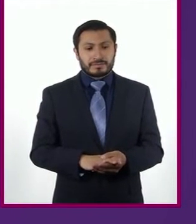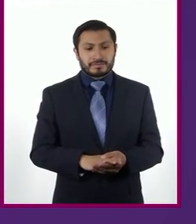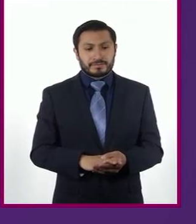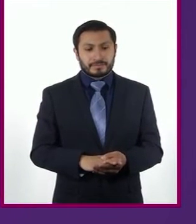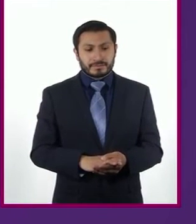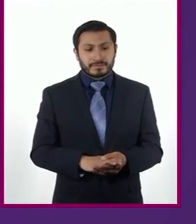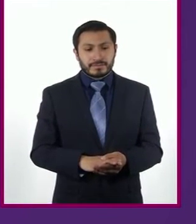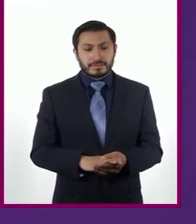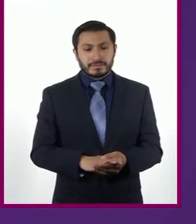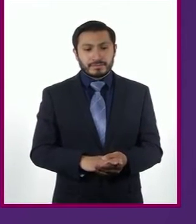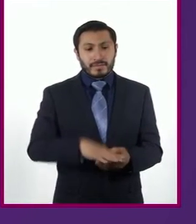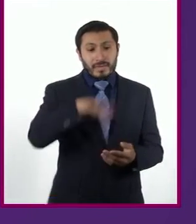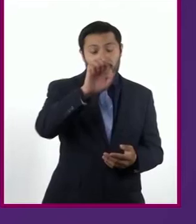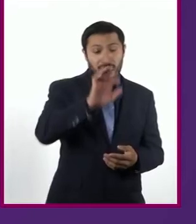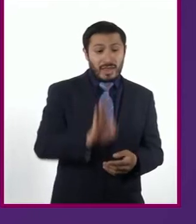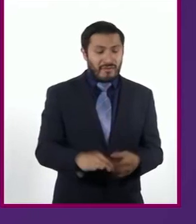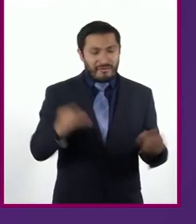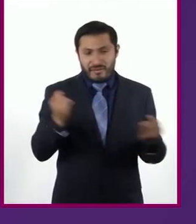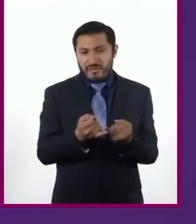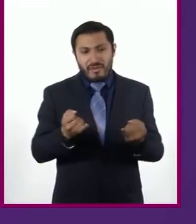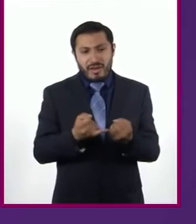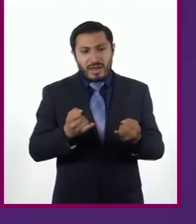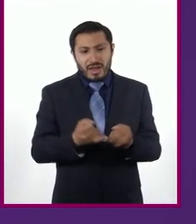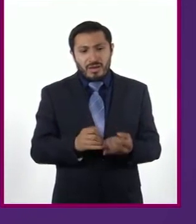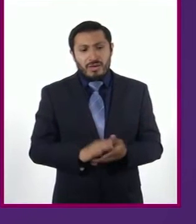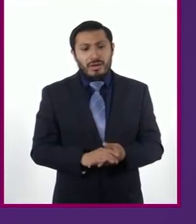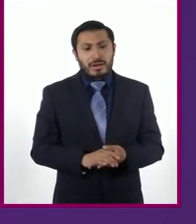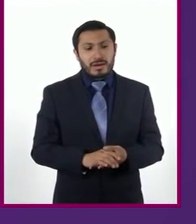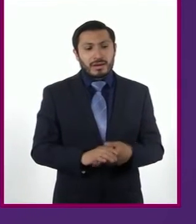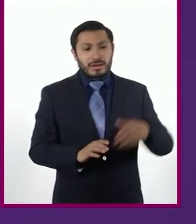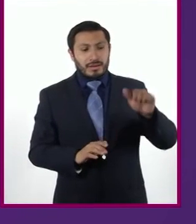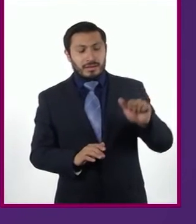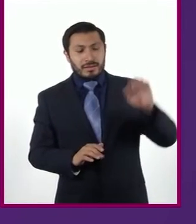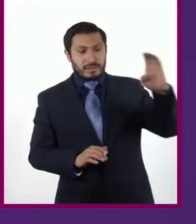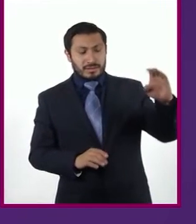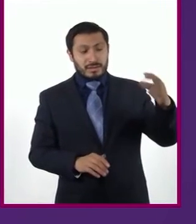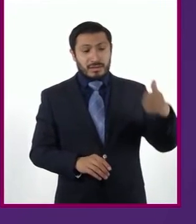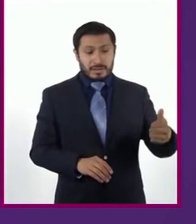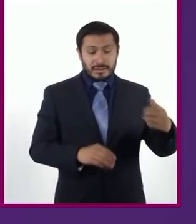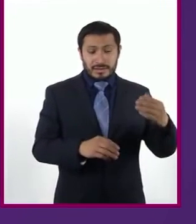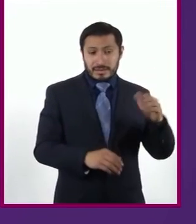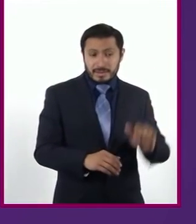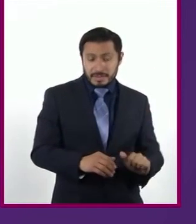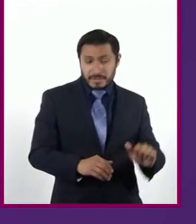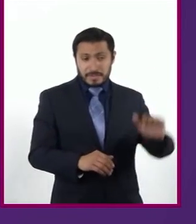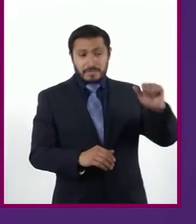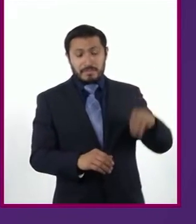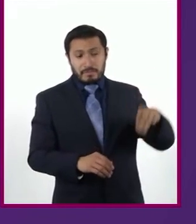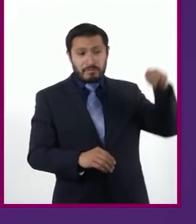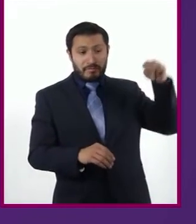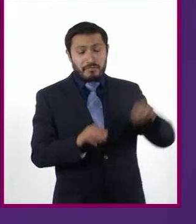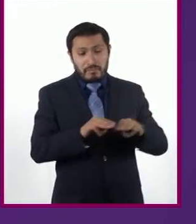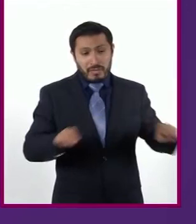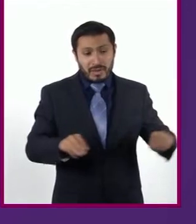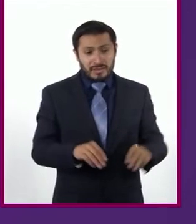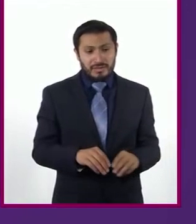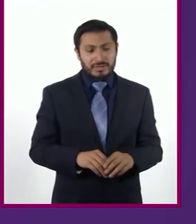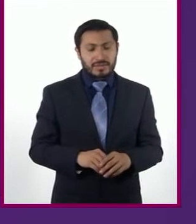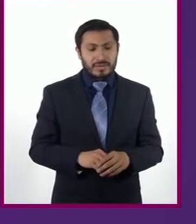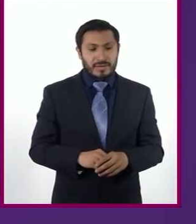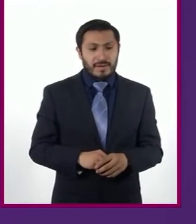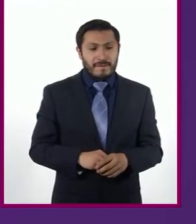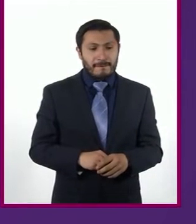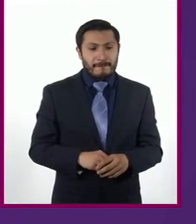El segmento EF es proporcional al segmento AC, que mide 6 metros, y lo escribimos como EF